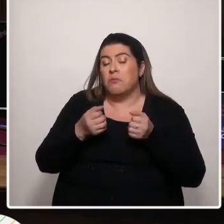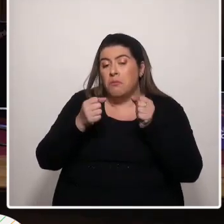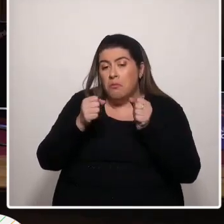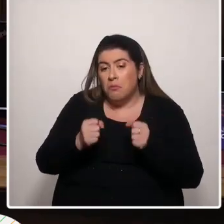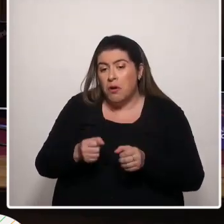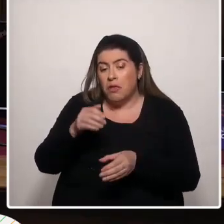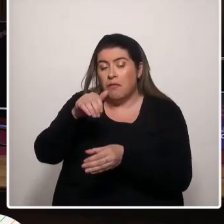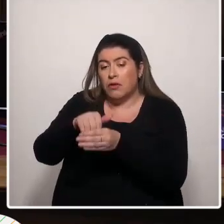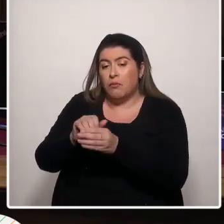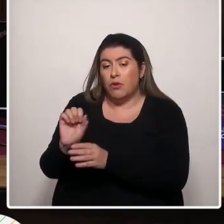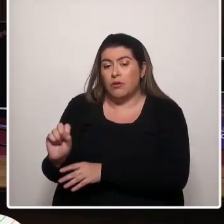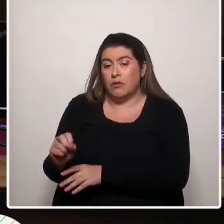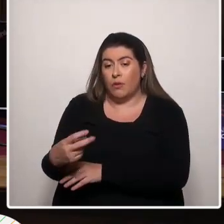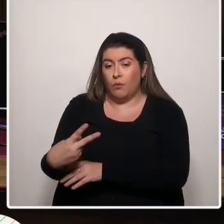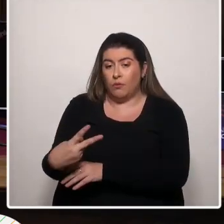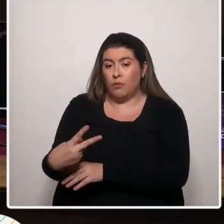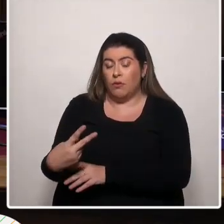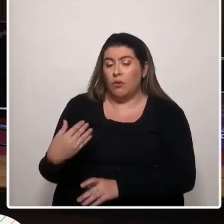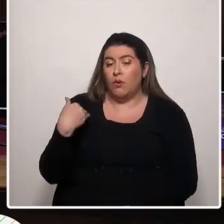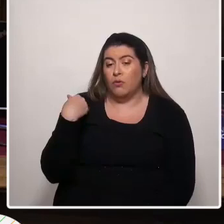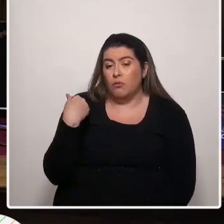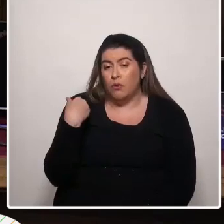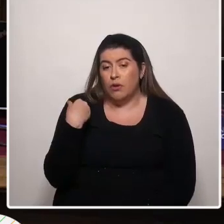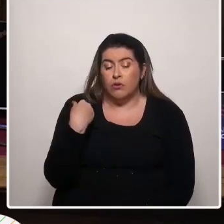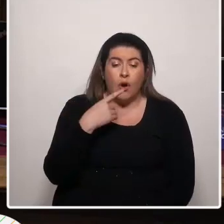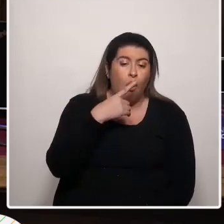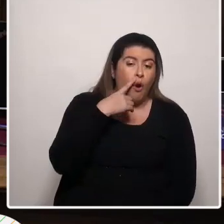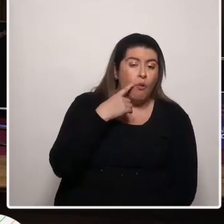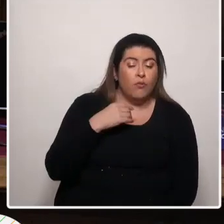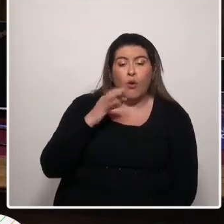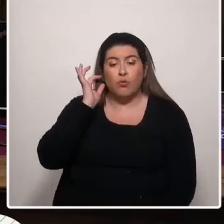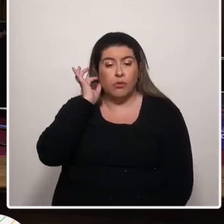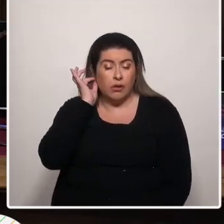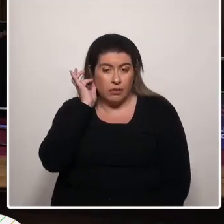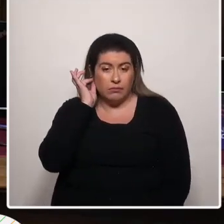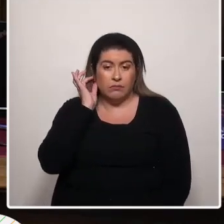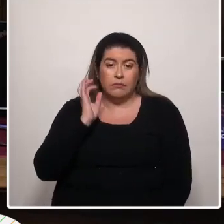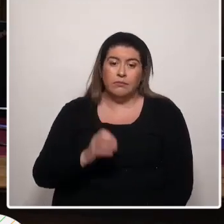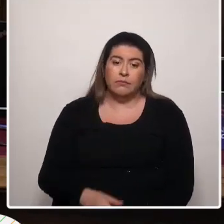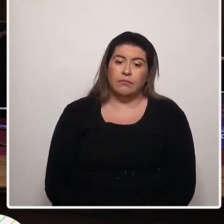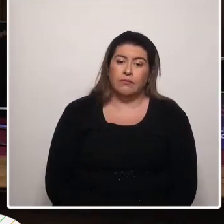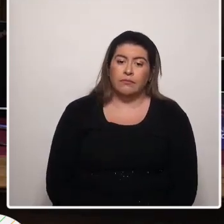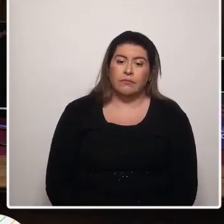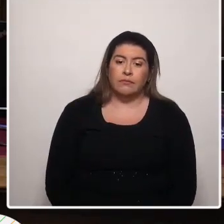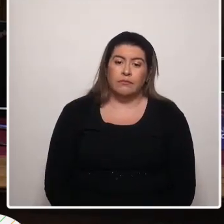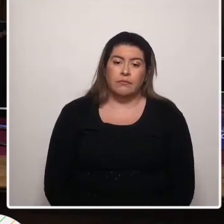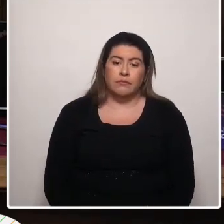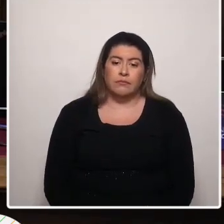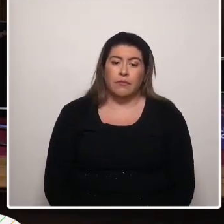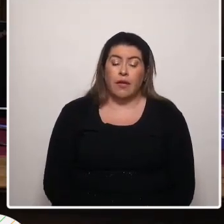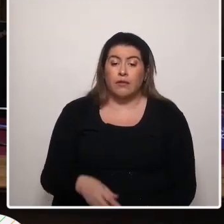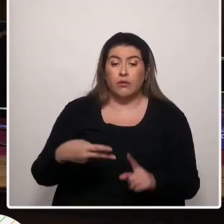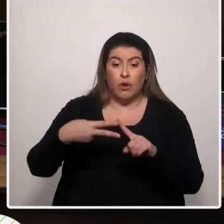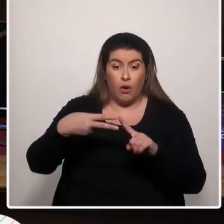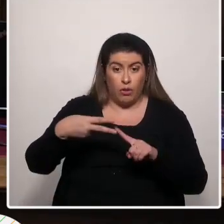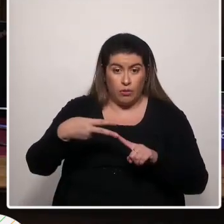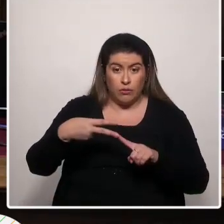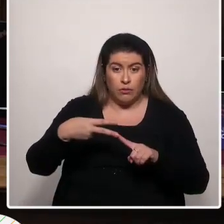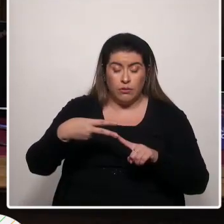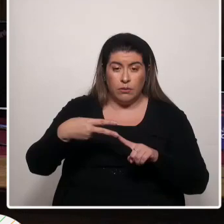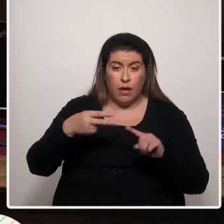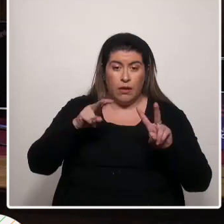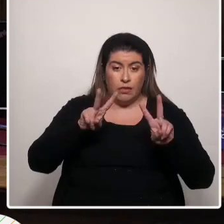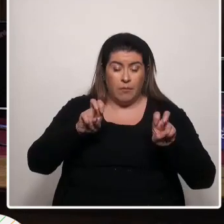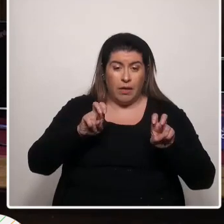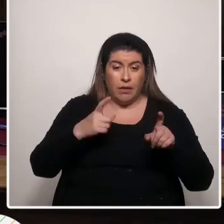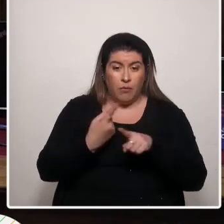no importando si se trate de un hombre o una mujer. ¿Me explico? Esas son las dos cuestiones que están en